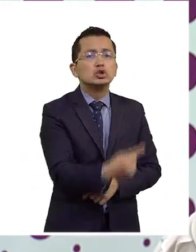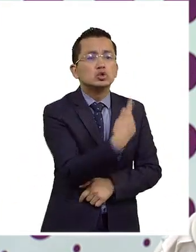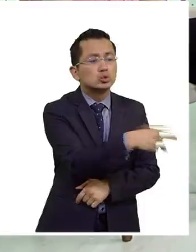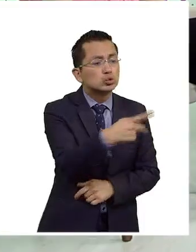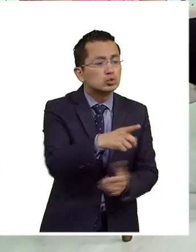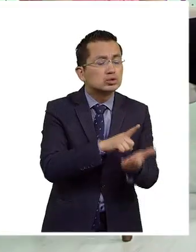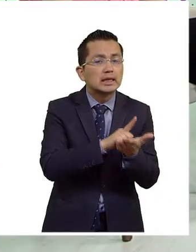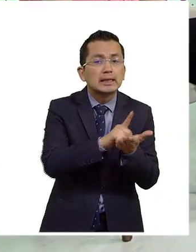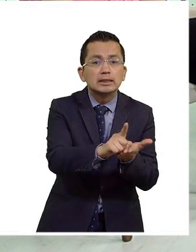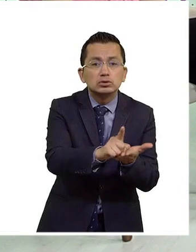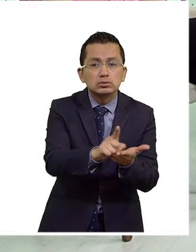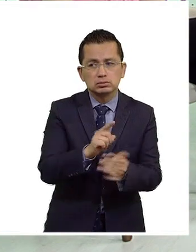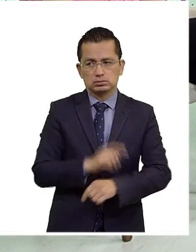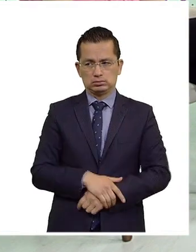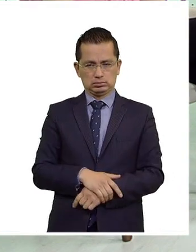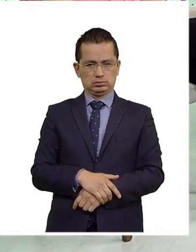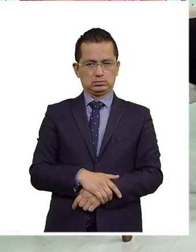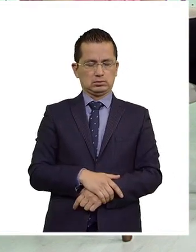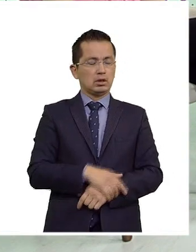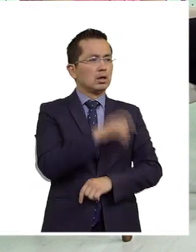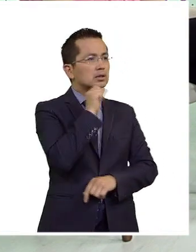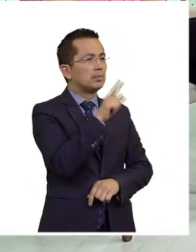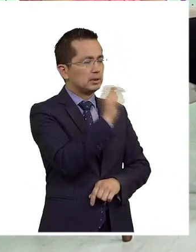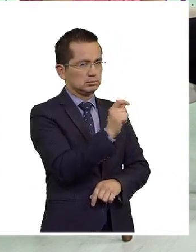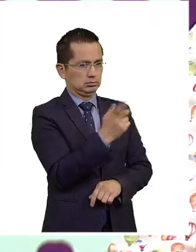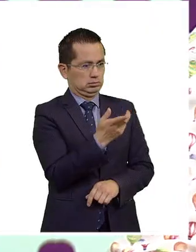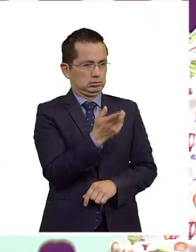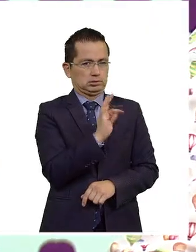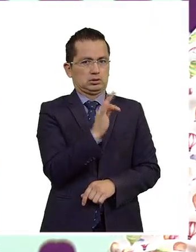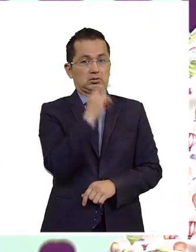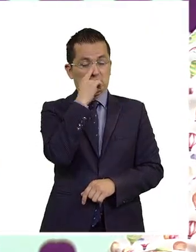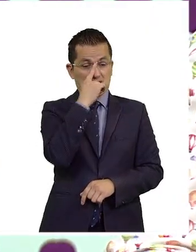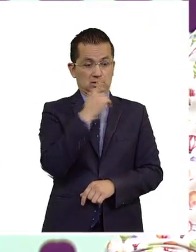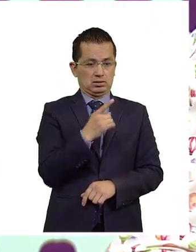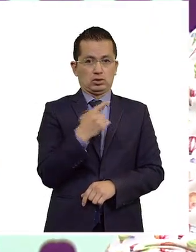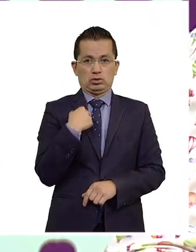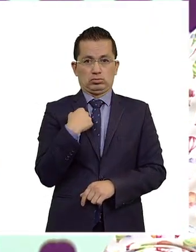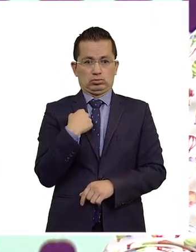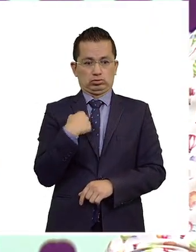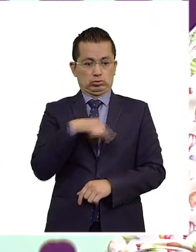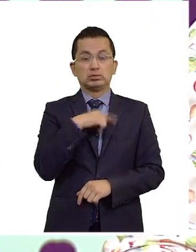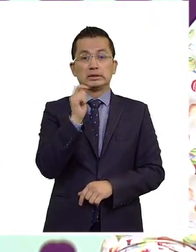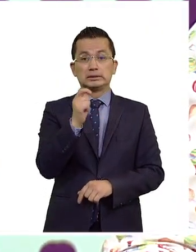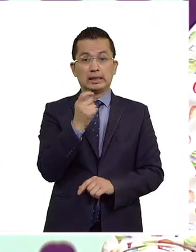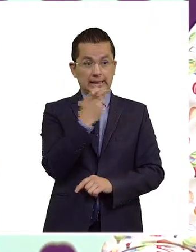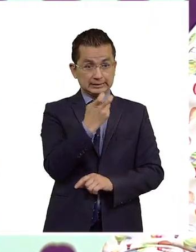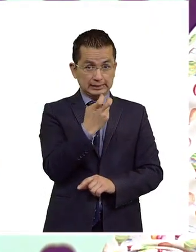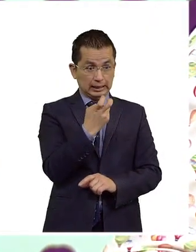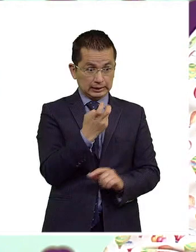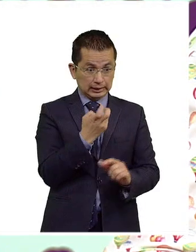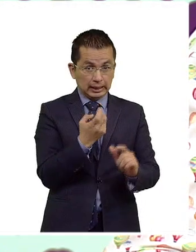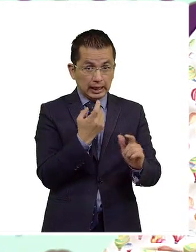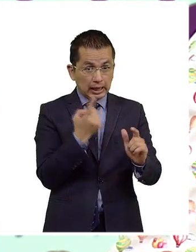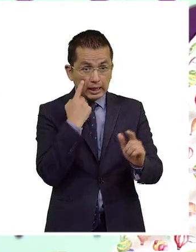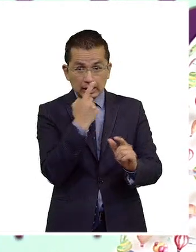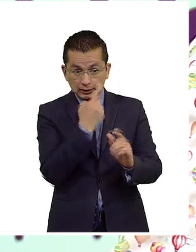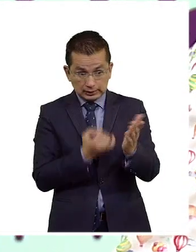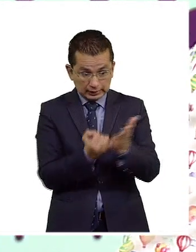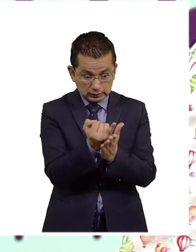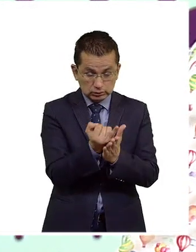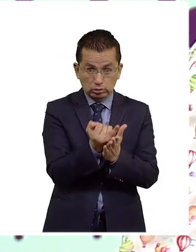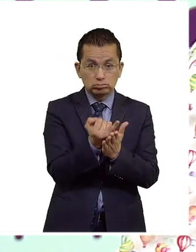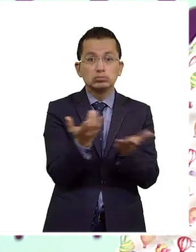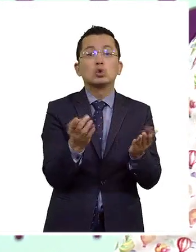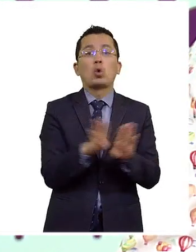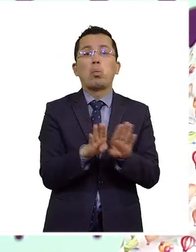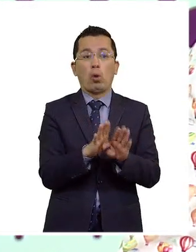además insistimos en que esta es una decisión que yo defiendo una y otra vez, que no es una decisión. La decisión es acudir al juez